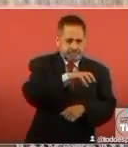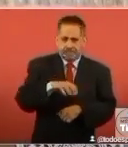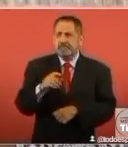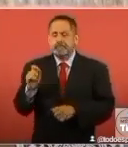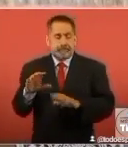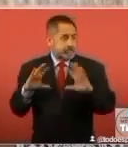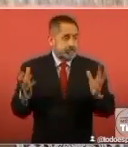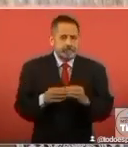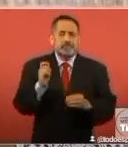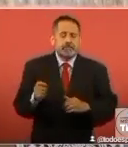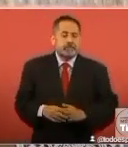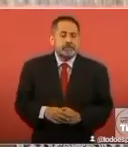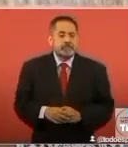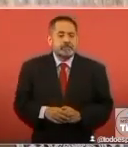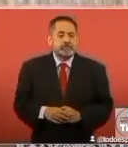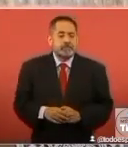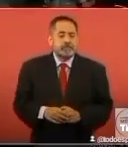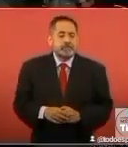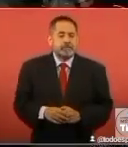solo